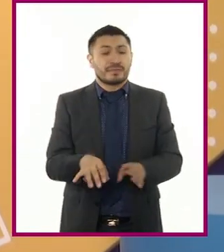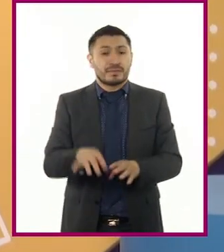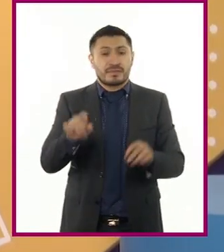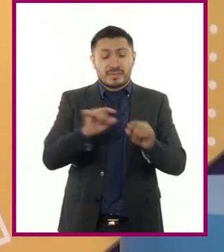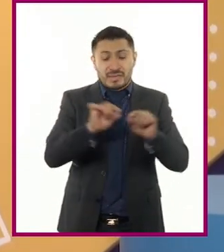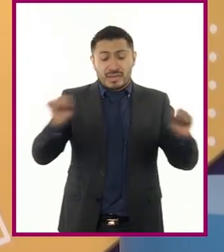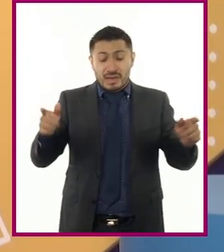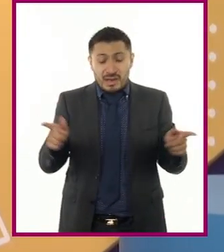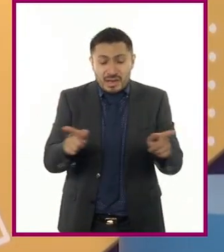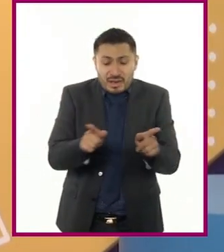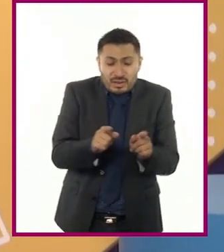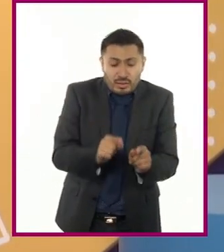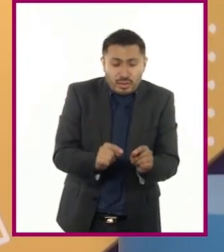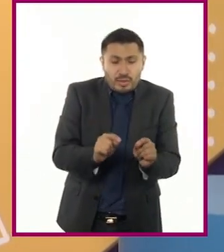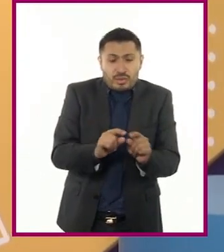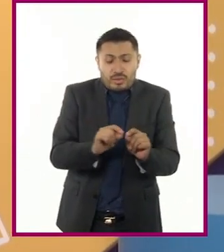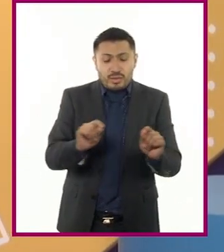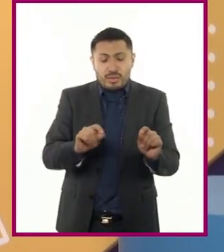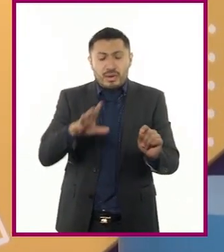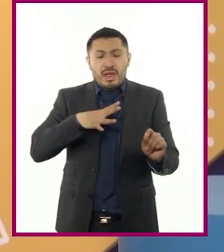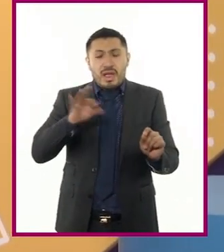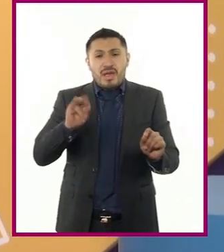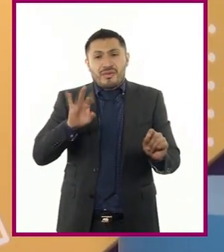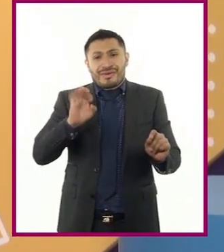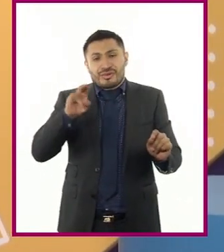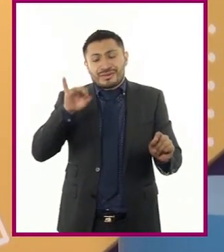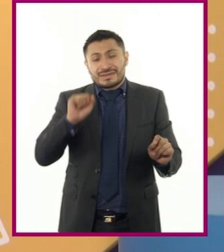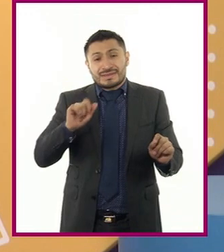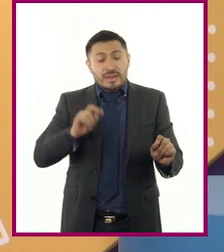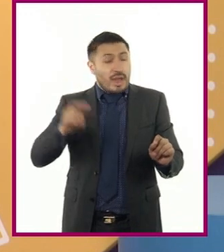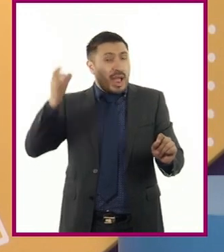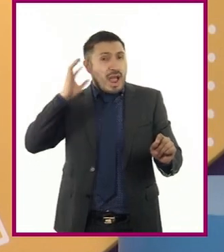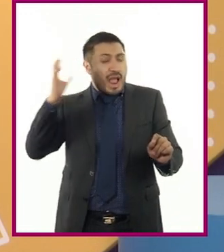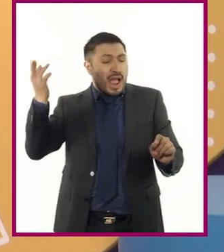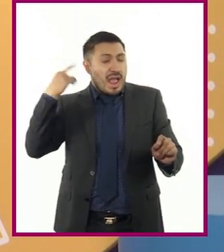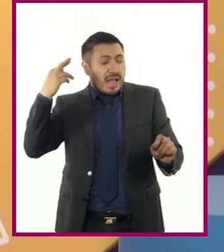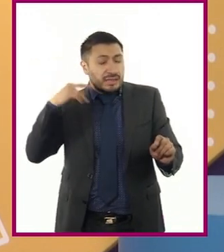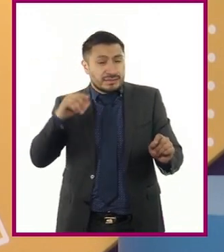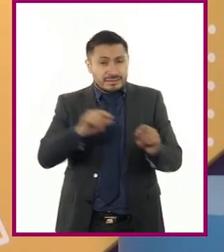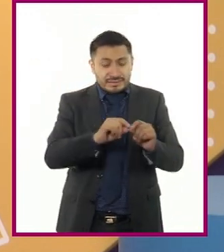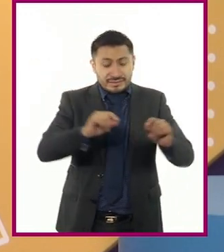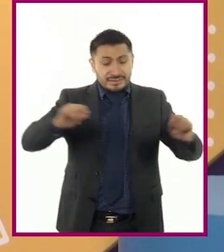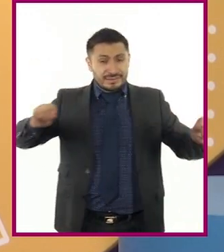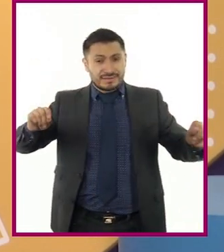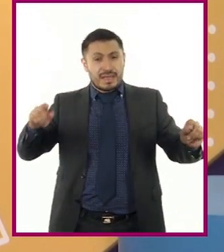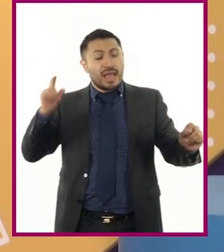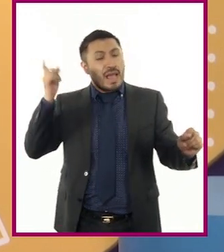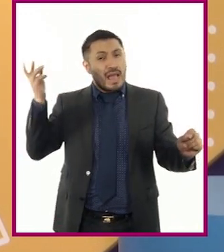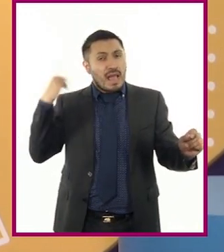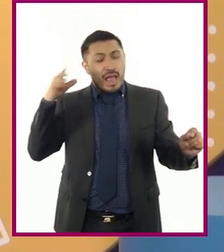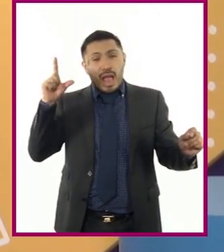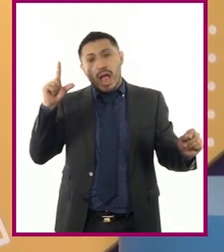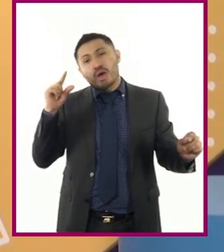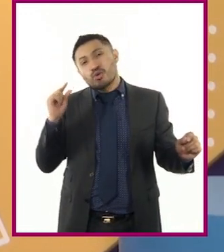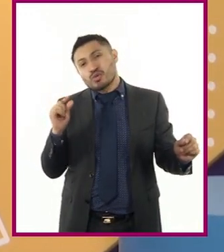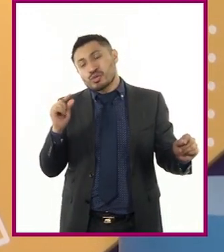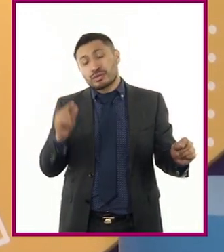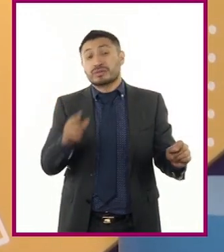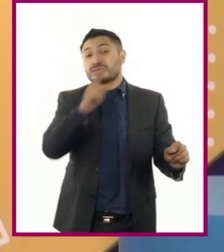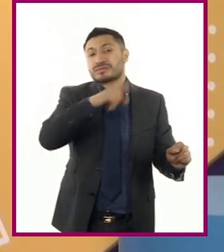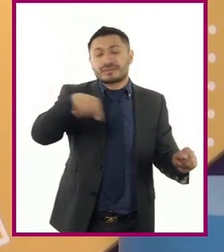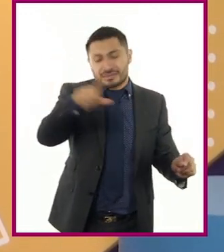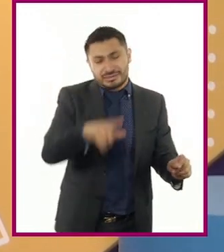cuerdas cortas corresponden a frecuencias altas y las cuerdas largas corresponden a frecuencias bajas. Allá en